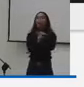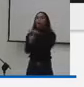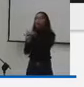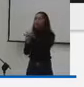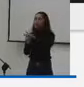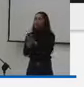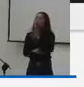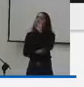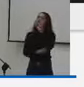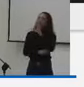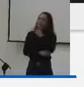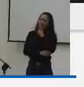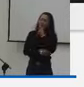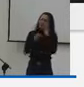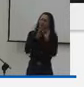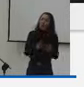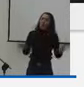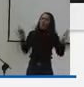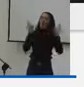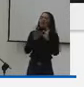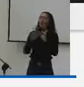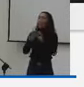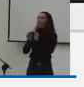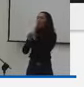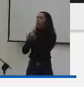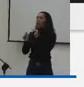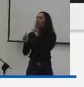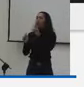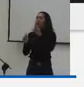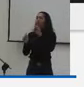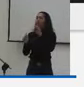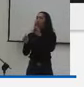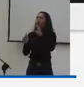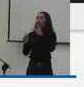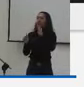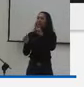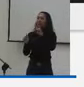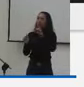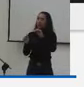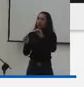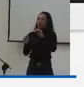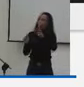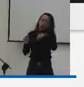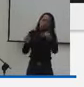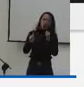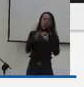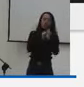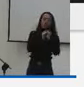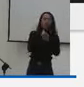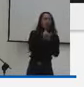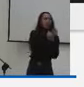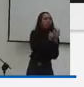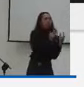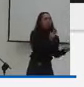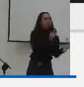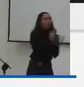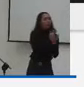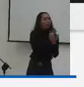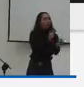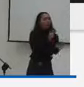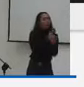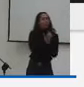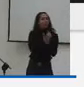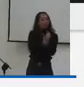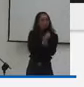es inminentemente necesario que se piense en los demás subsectores del deporte en el marco de la integración de la ley que se ha